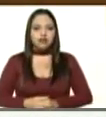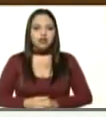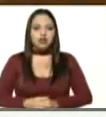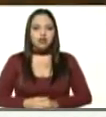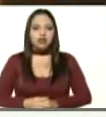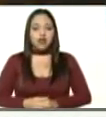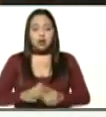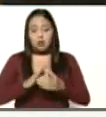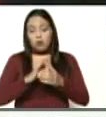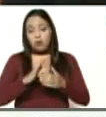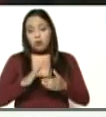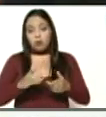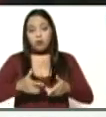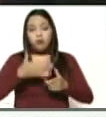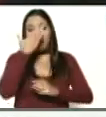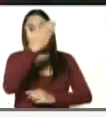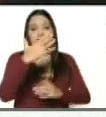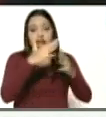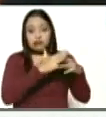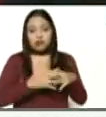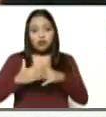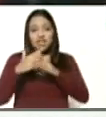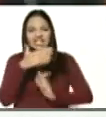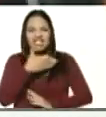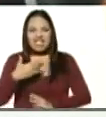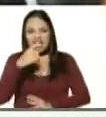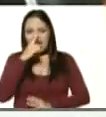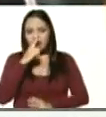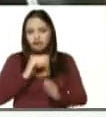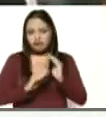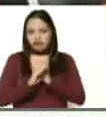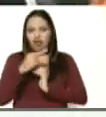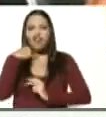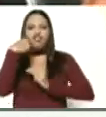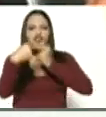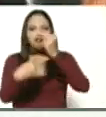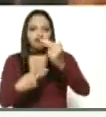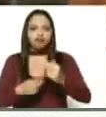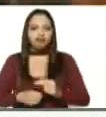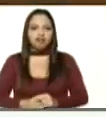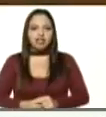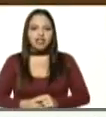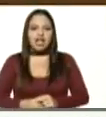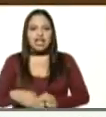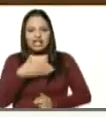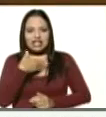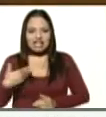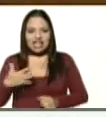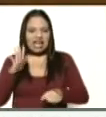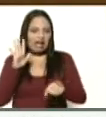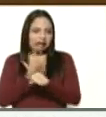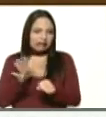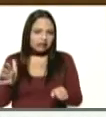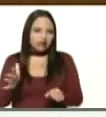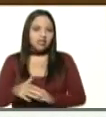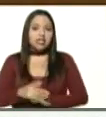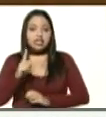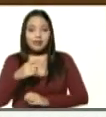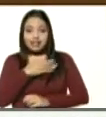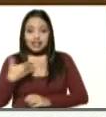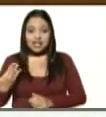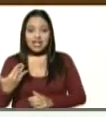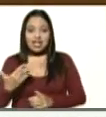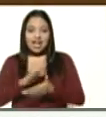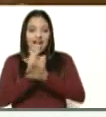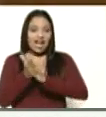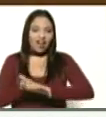Norteamericano, que nos quiere callar la voz, que nos quiere limitar la acción y que quiere acabar con